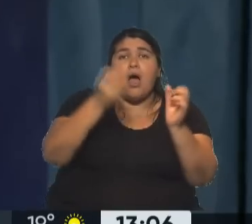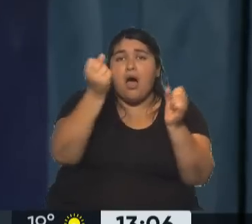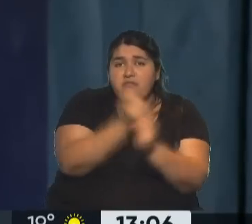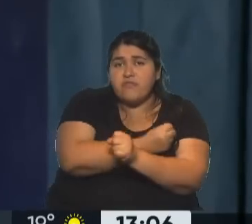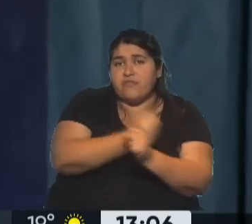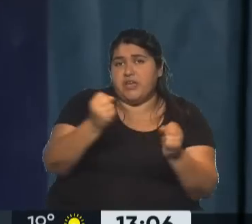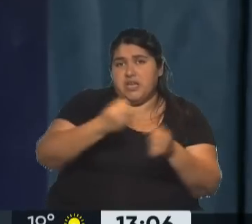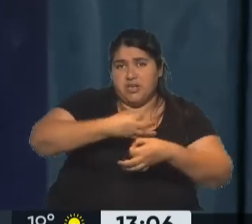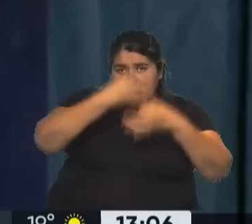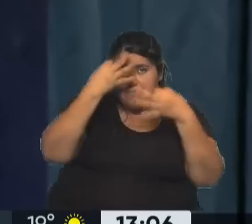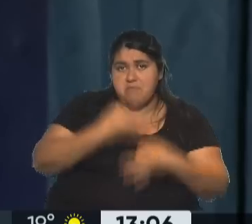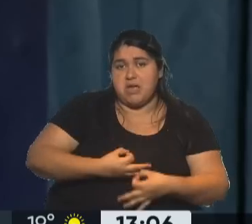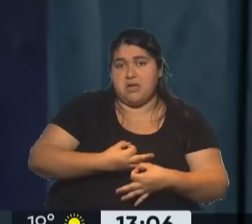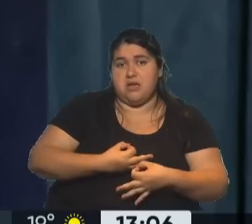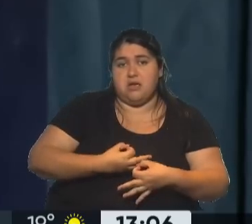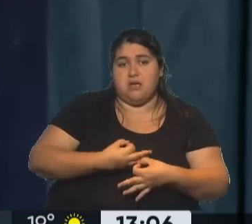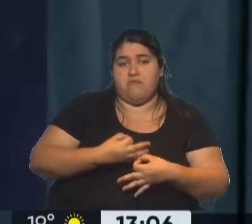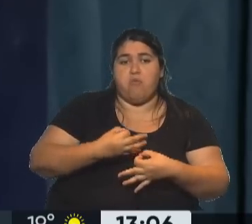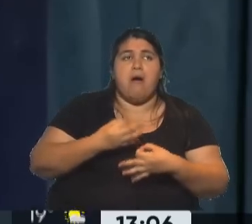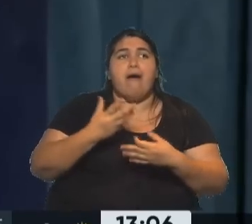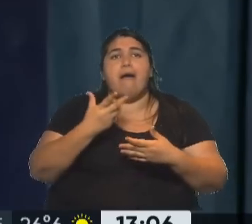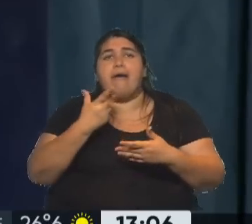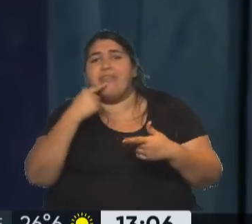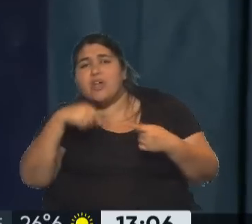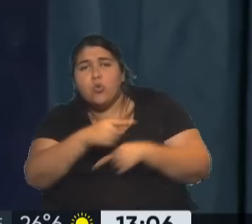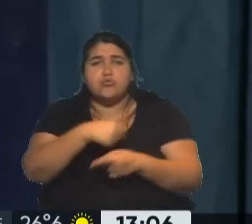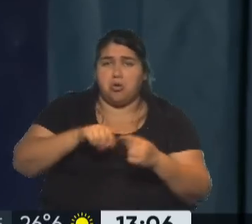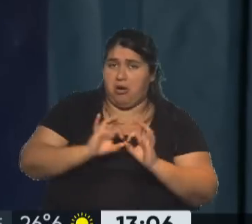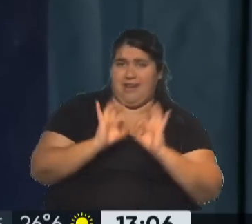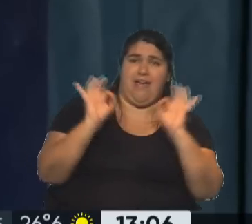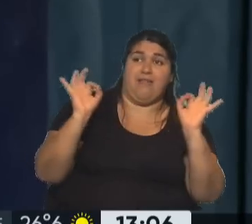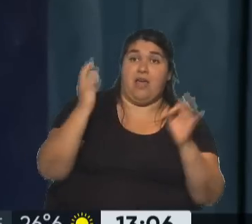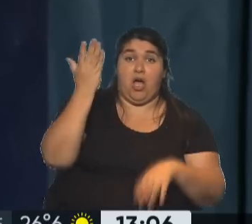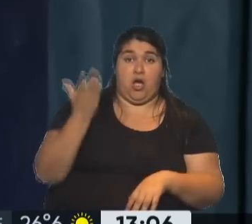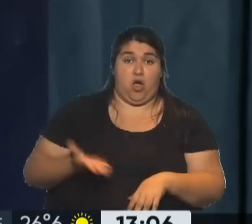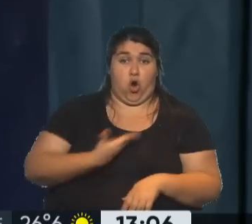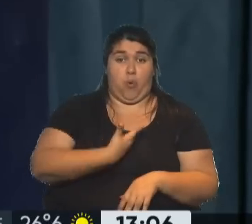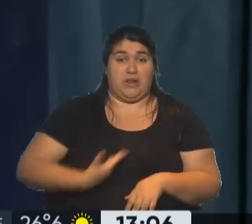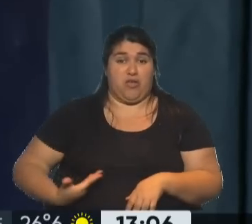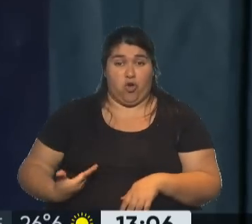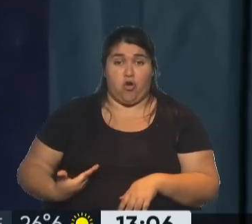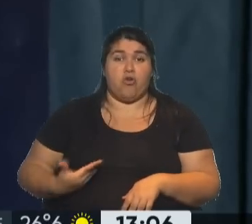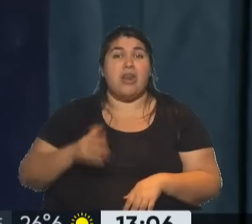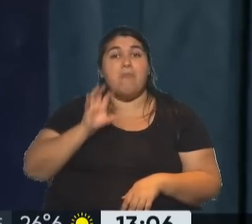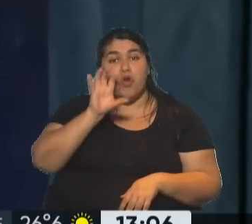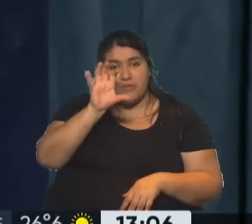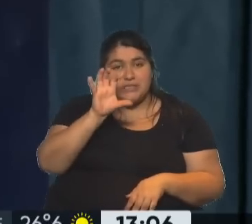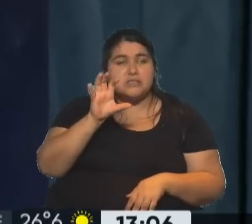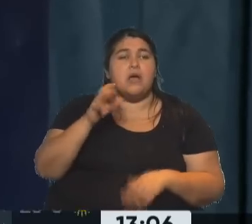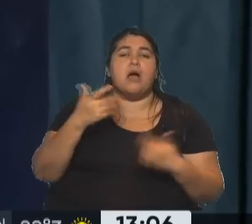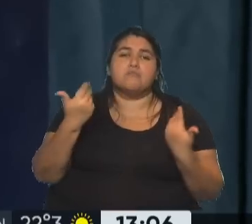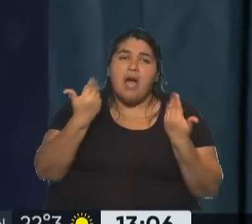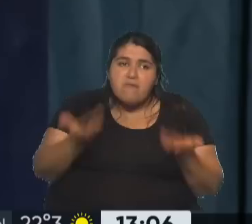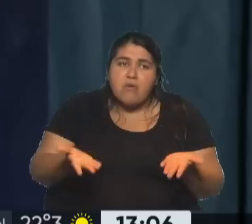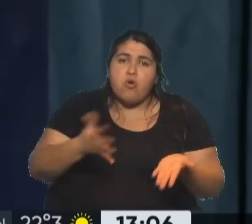fallo que no ha sido objetado. Es decir, que el gobernador de la provincia, por el bien de los tucumanos,